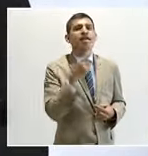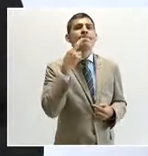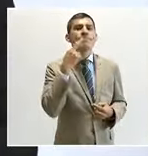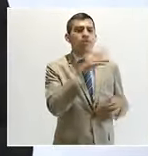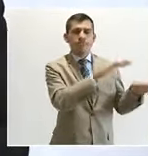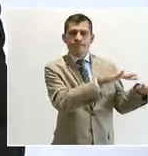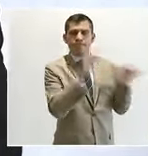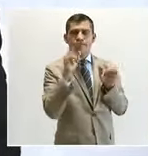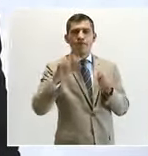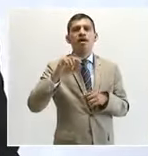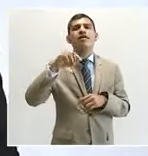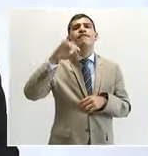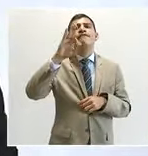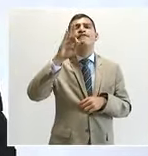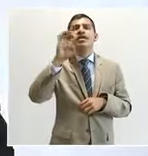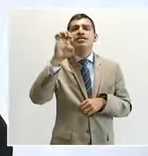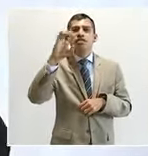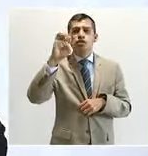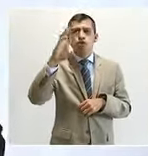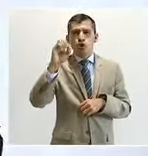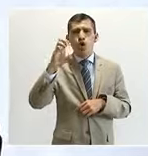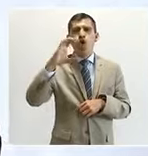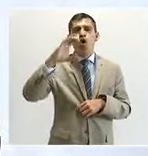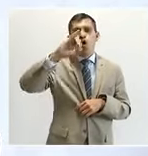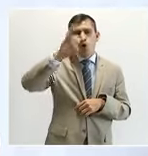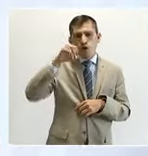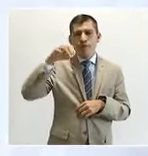Francisco J Mújica Michoacán